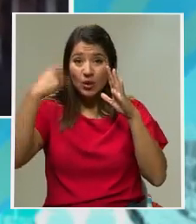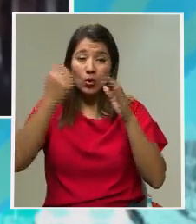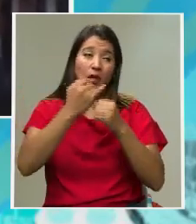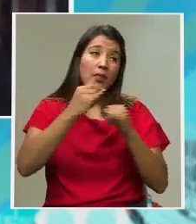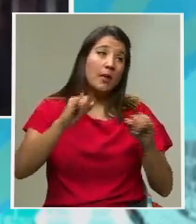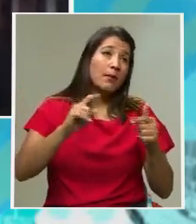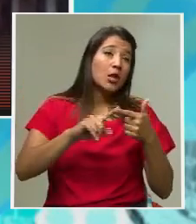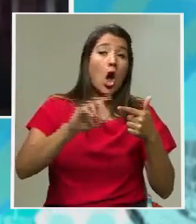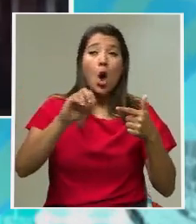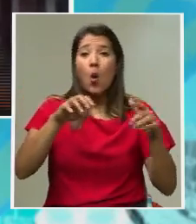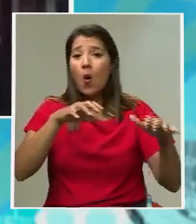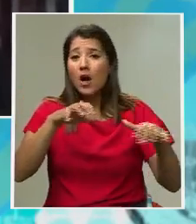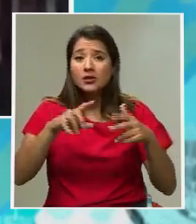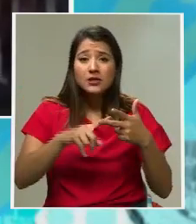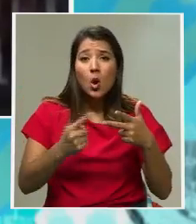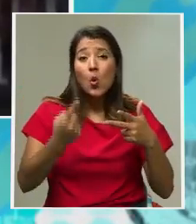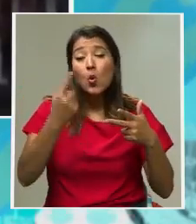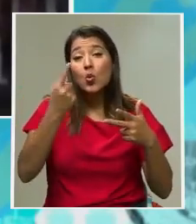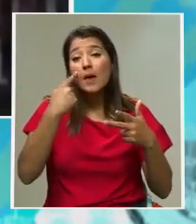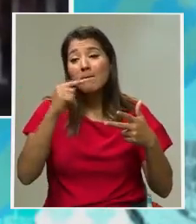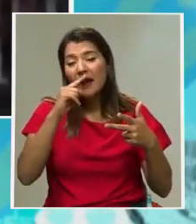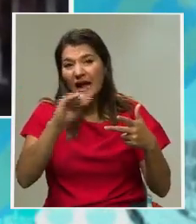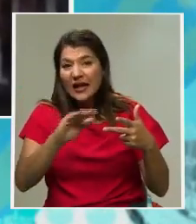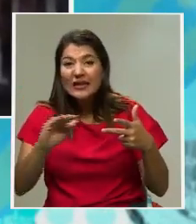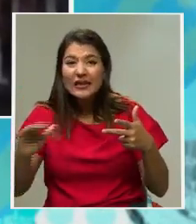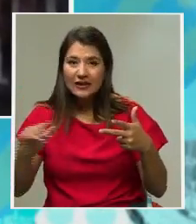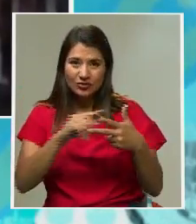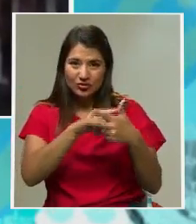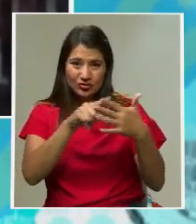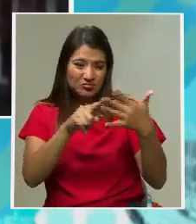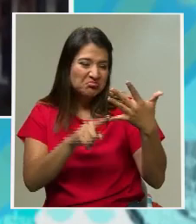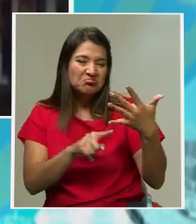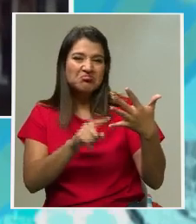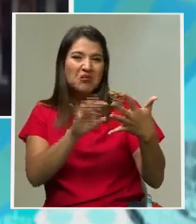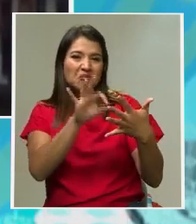independiente, una de acción, una para niños, es decir, dentro del mismo lugar.